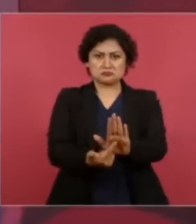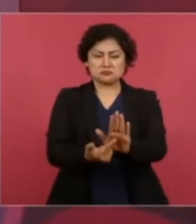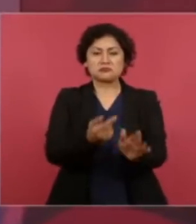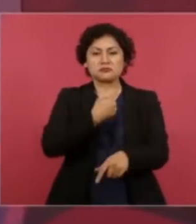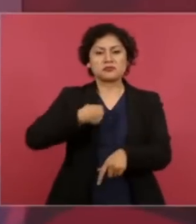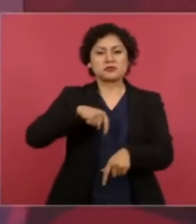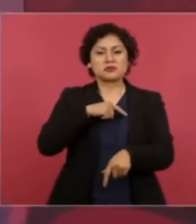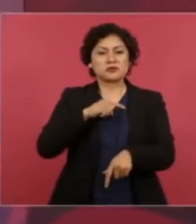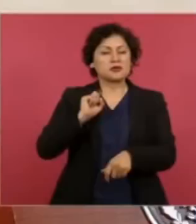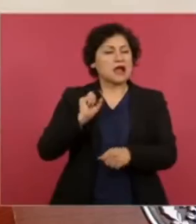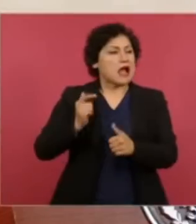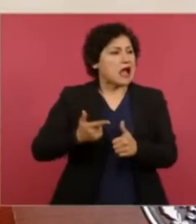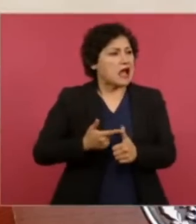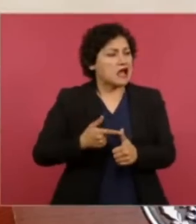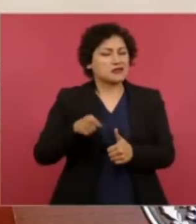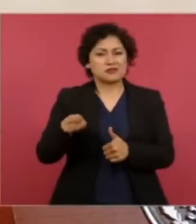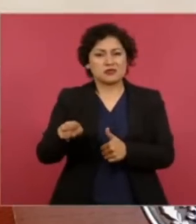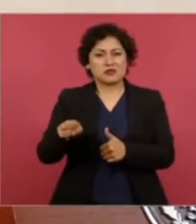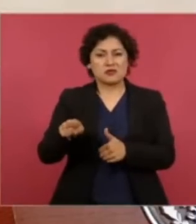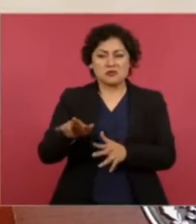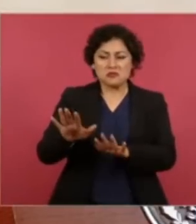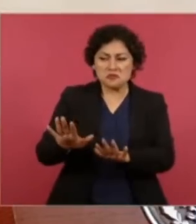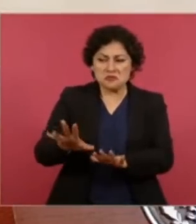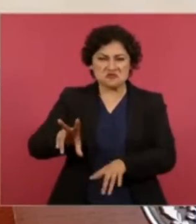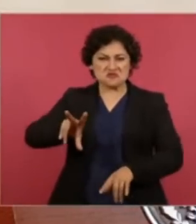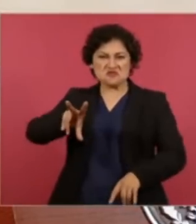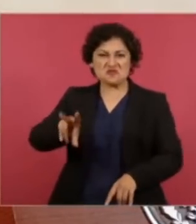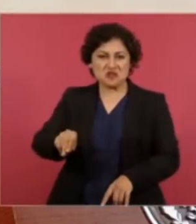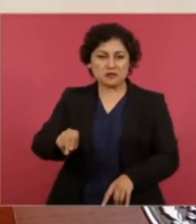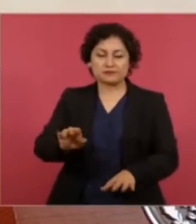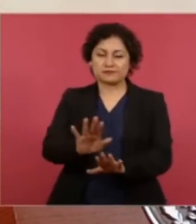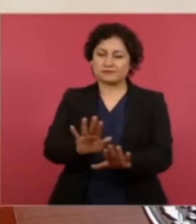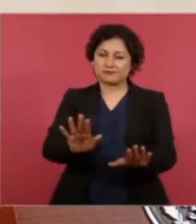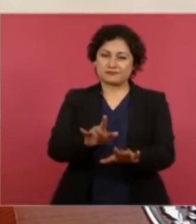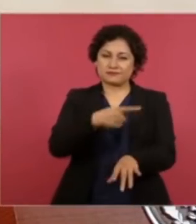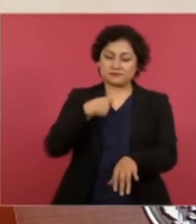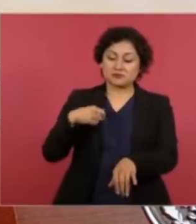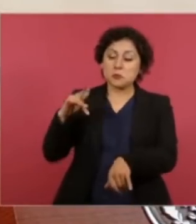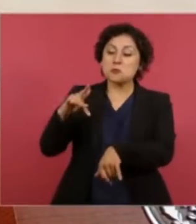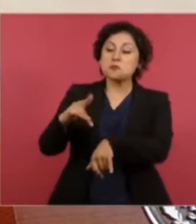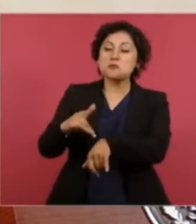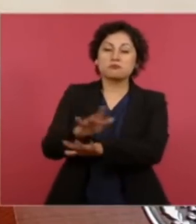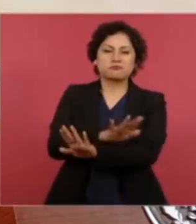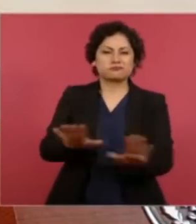para nada, no tocarlos ni con el pétalo de una rosa, nada